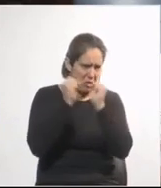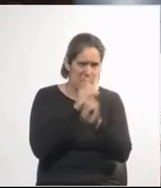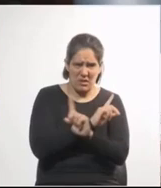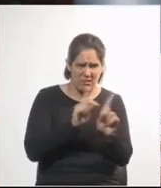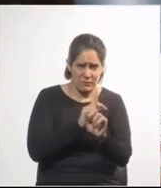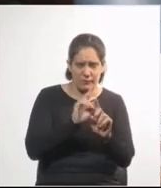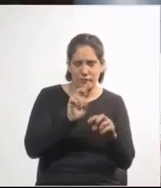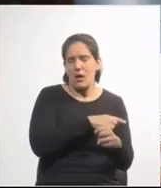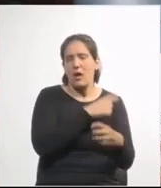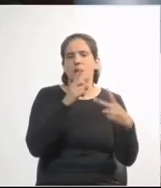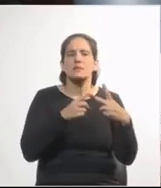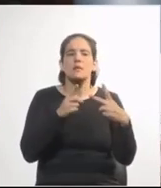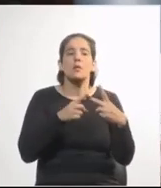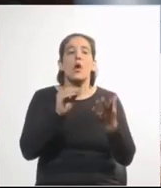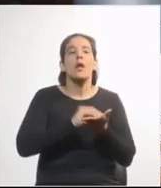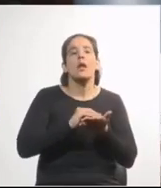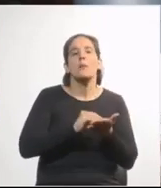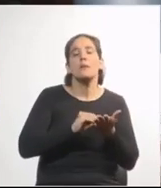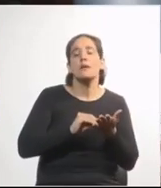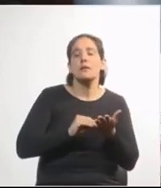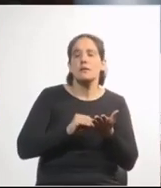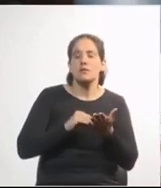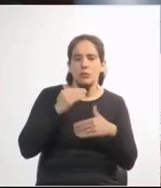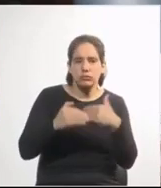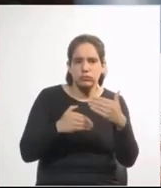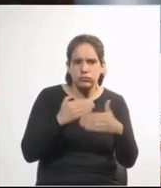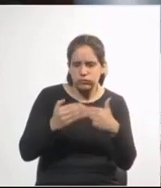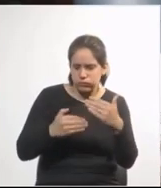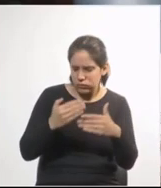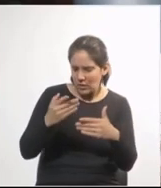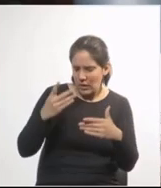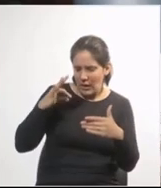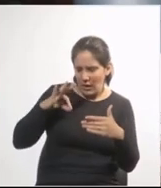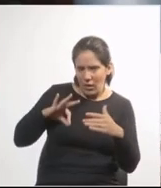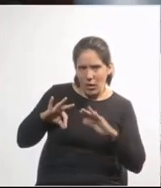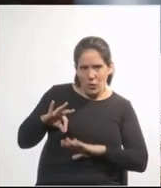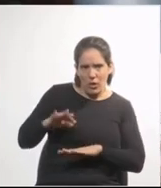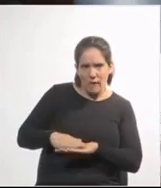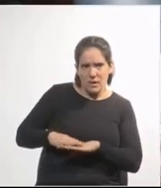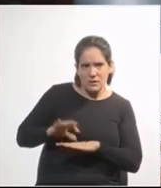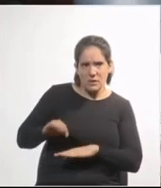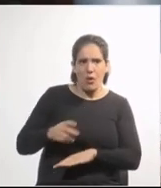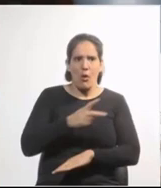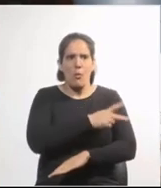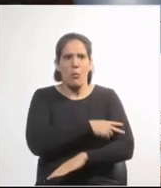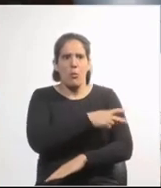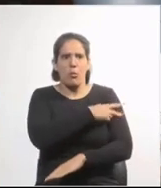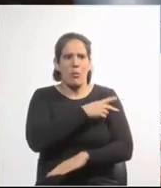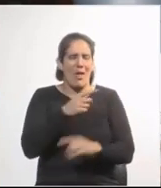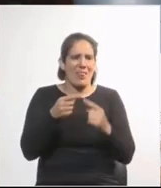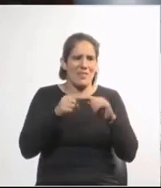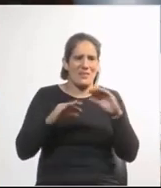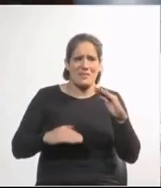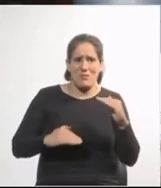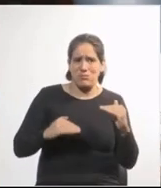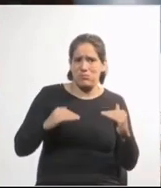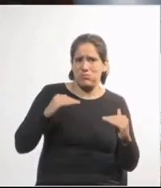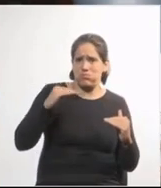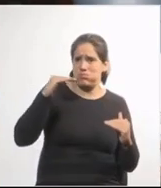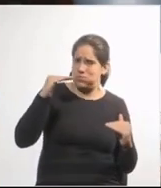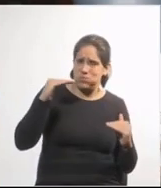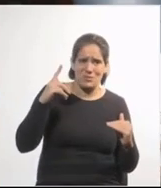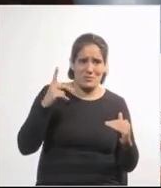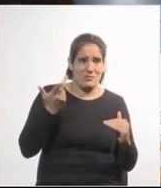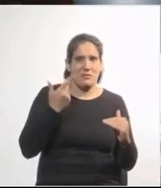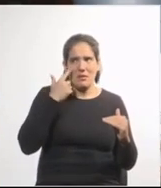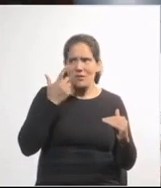segundo lugar, la Administración continúa generando brechas salariales entre jerarcas y personal subalterno, promoviendo partidas